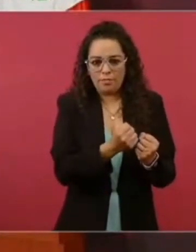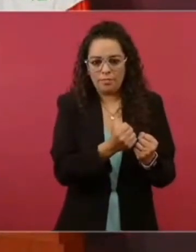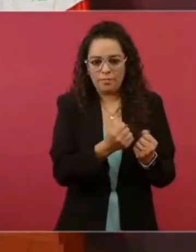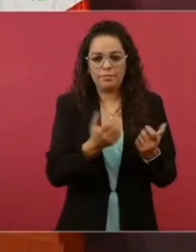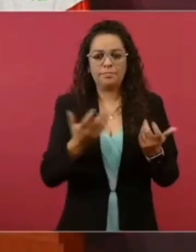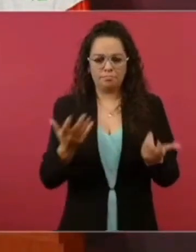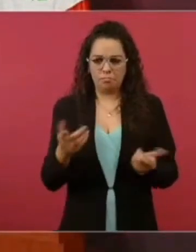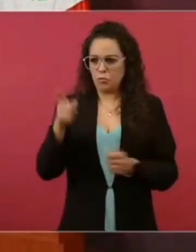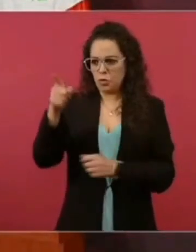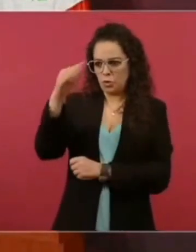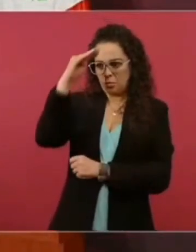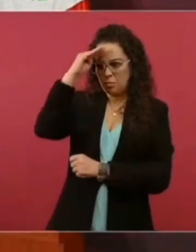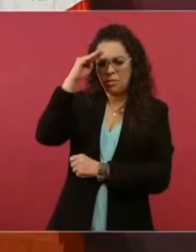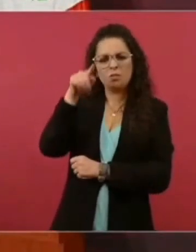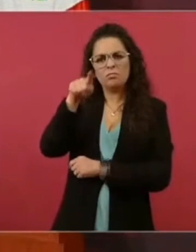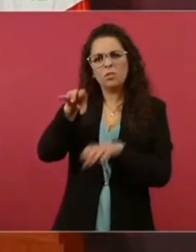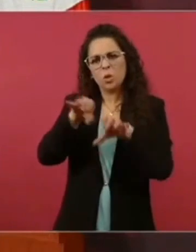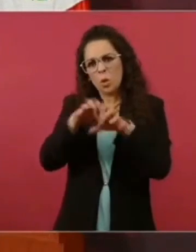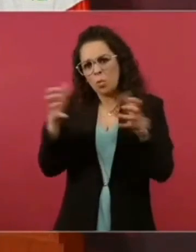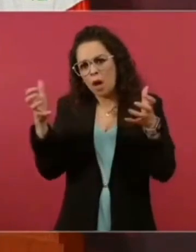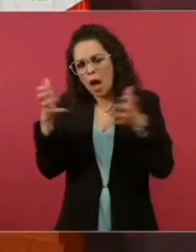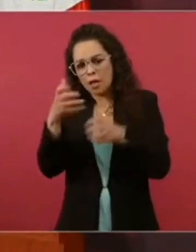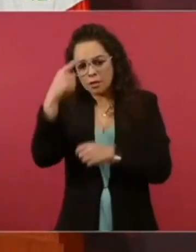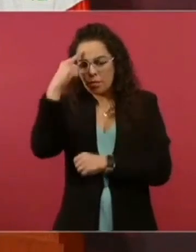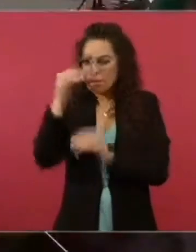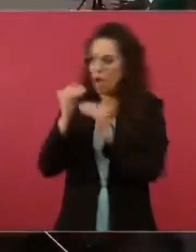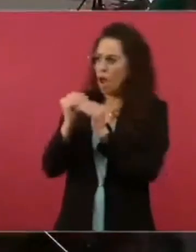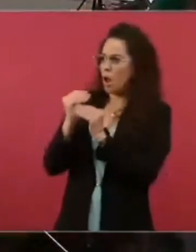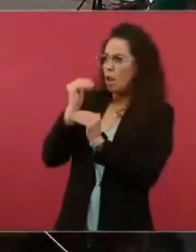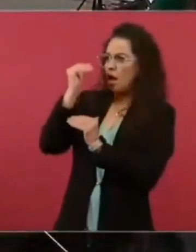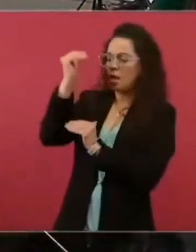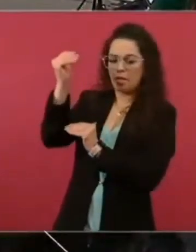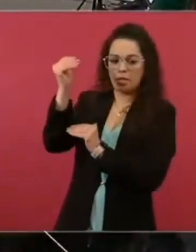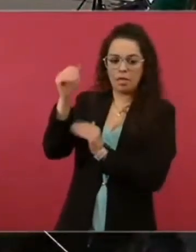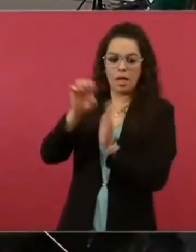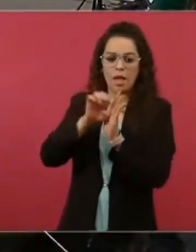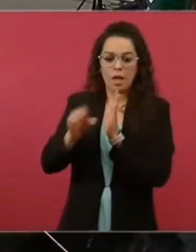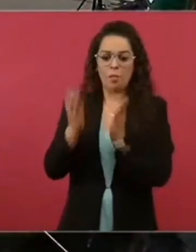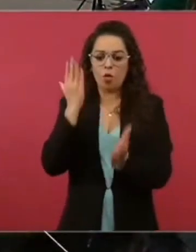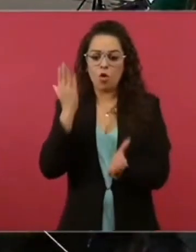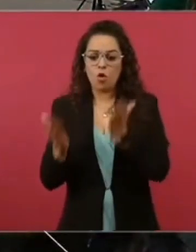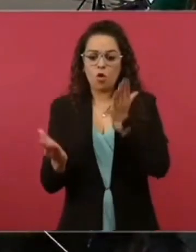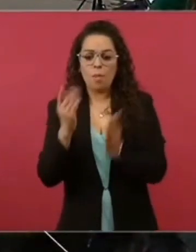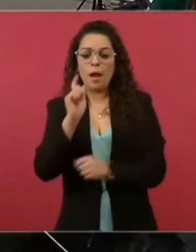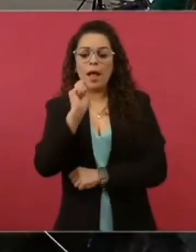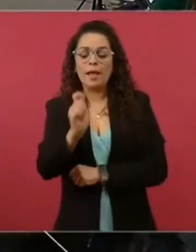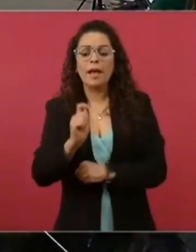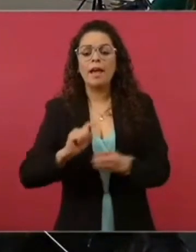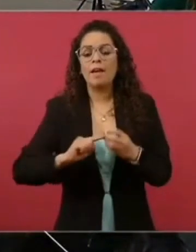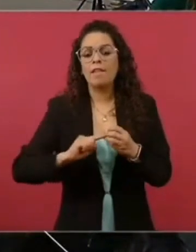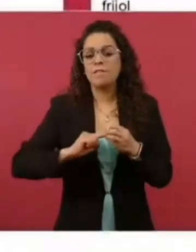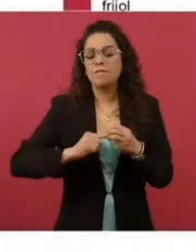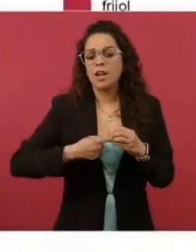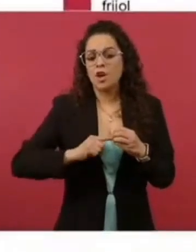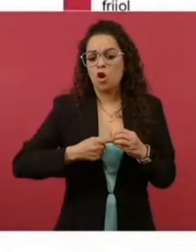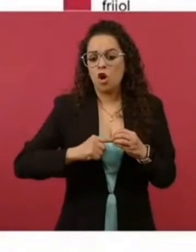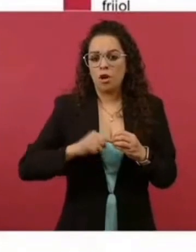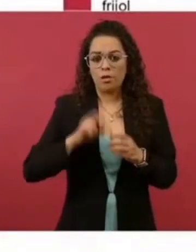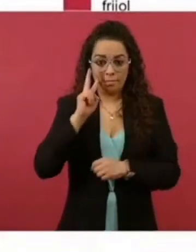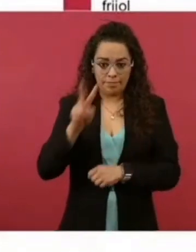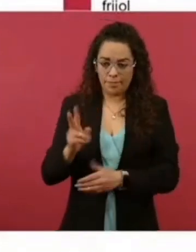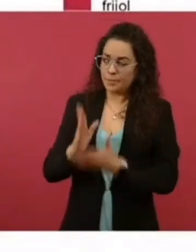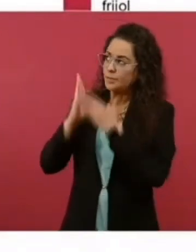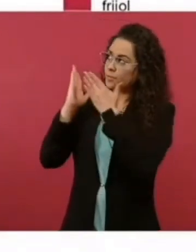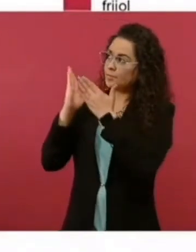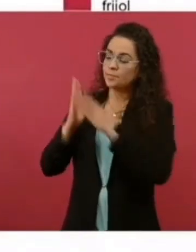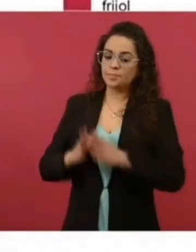este incremento? Si se ve en el caso del frijol, si vemos, hay